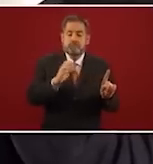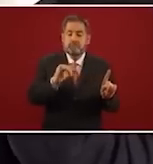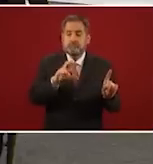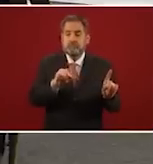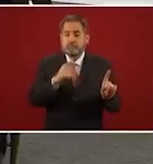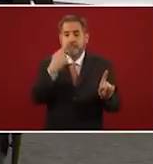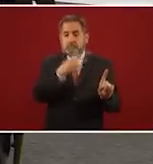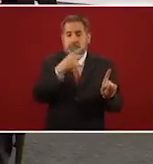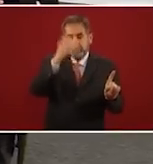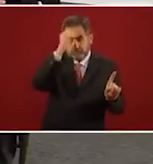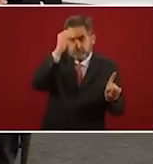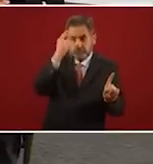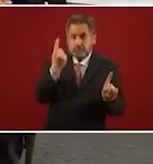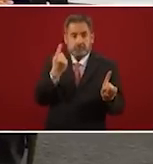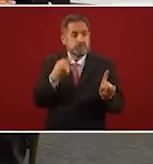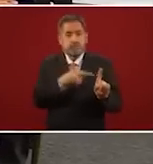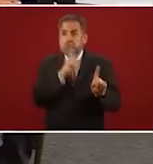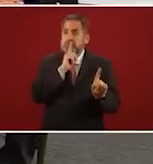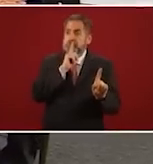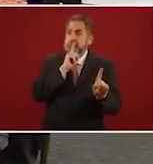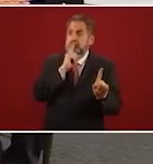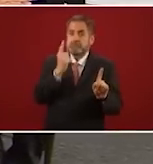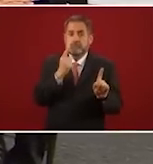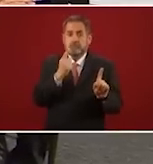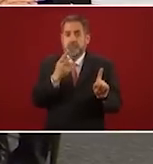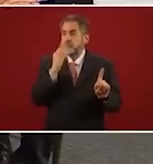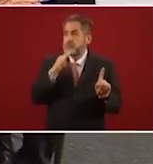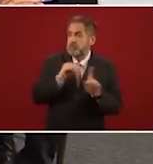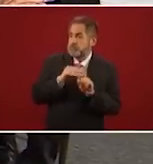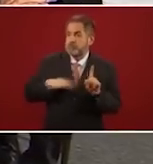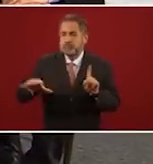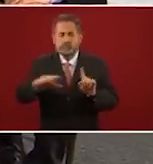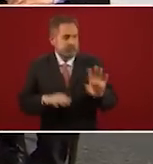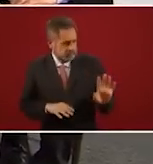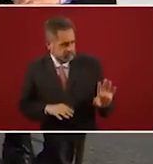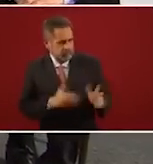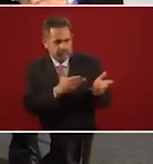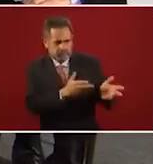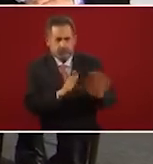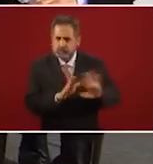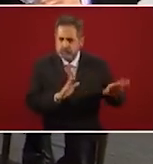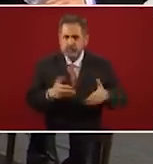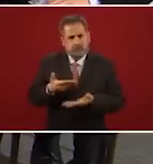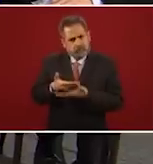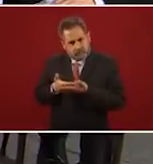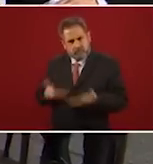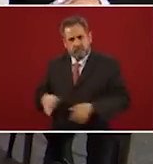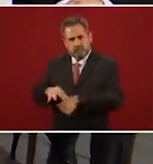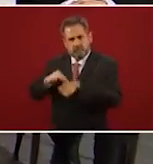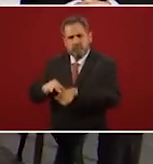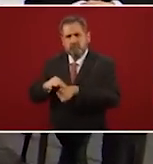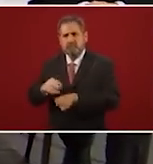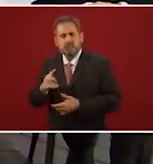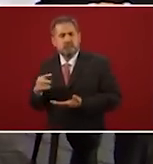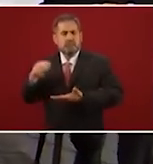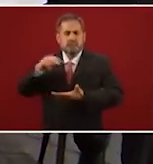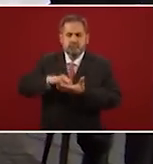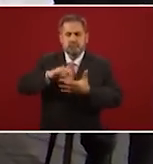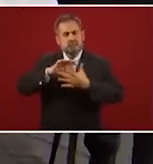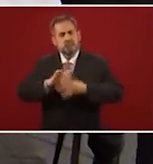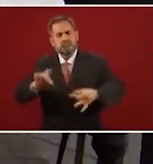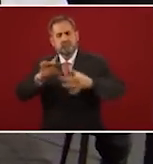Ciro. ¿Sí? Ahora no, ahora aquí estamos ejerciendo nuestro derecho